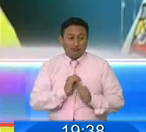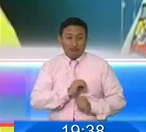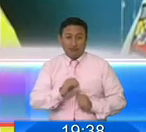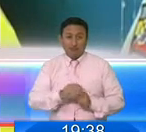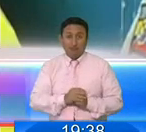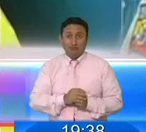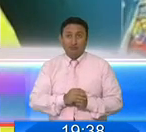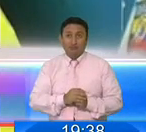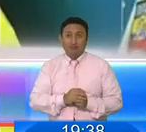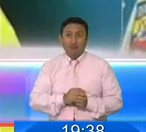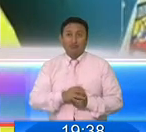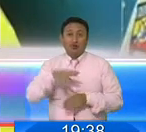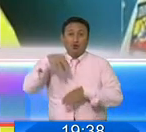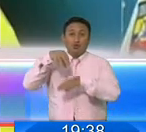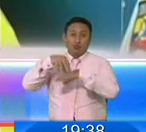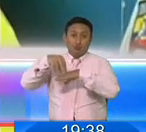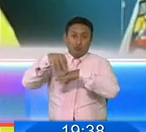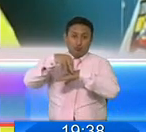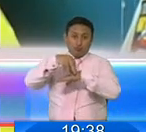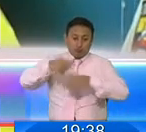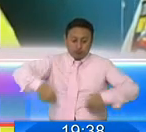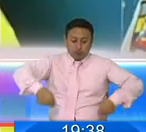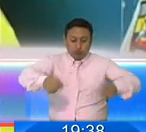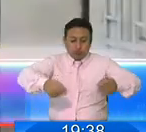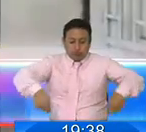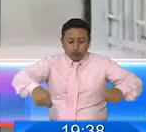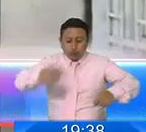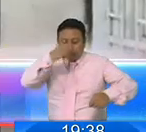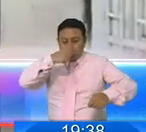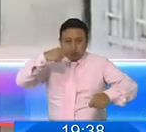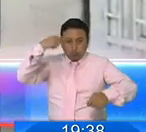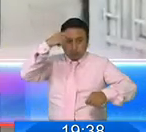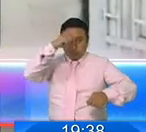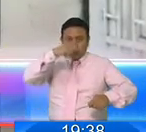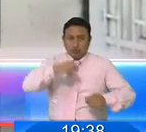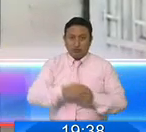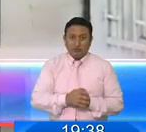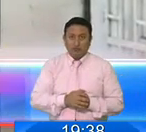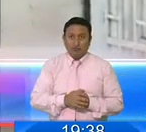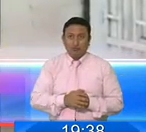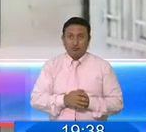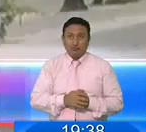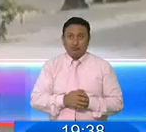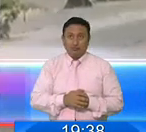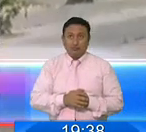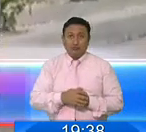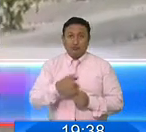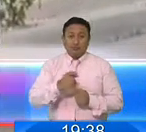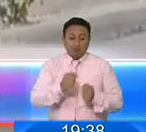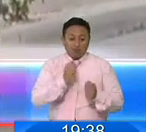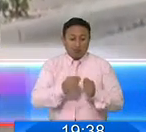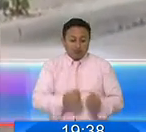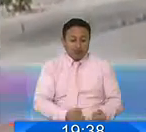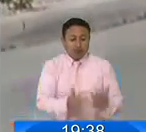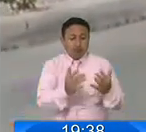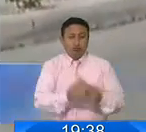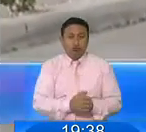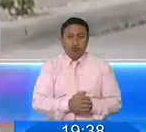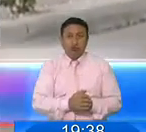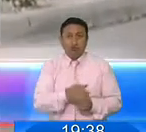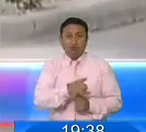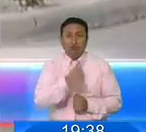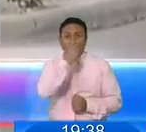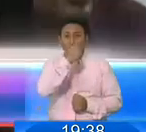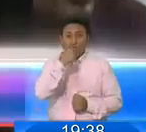y procede lanzar el alcohol sobre su cara lo que consigue una vez que prende fuego es que yo tengo